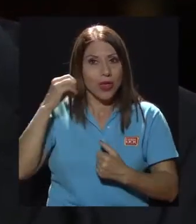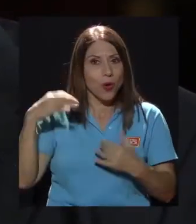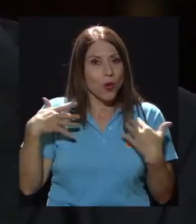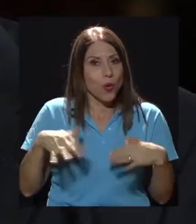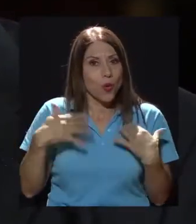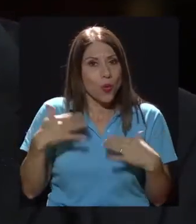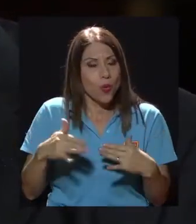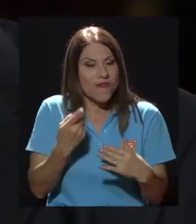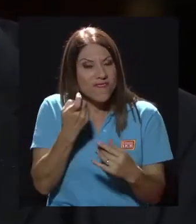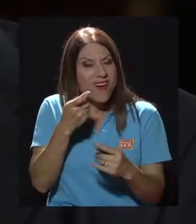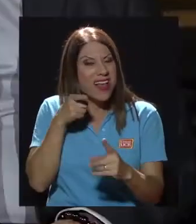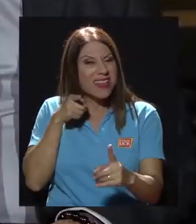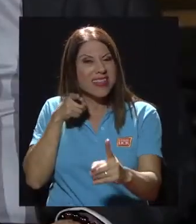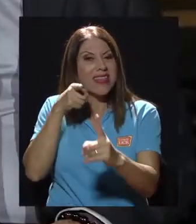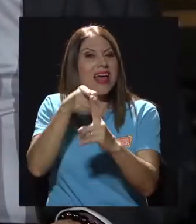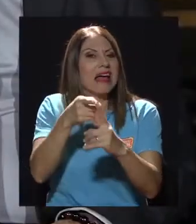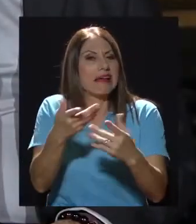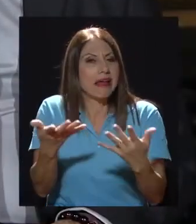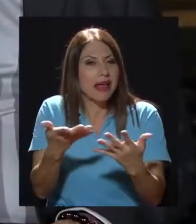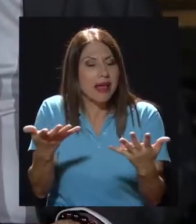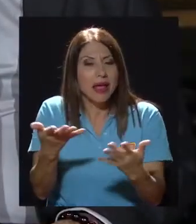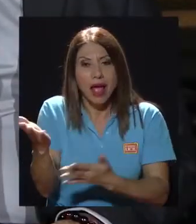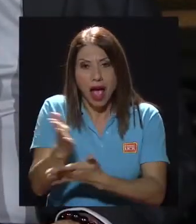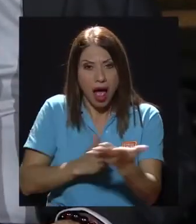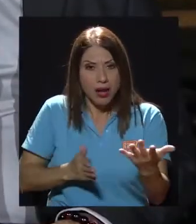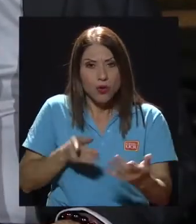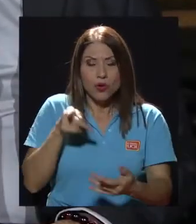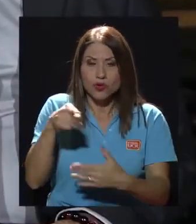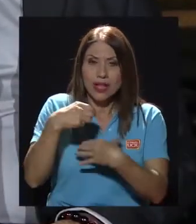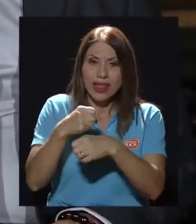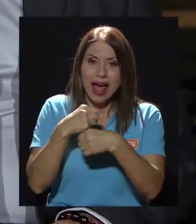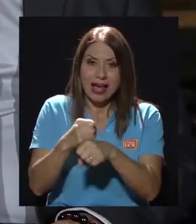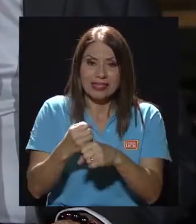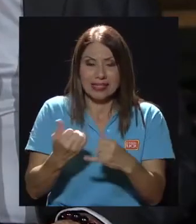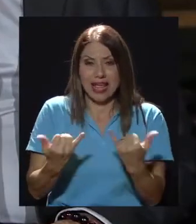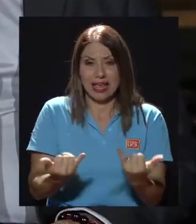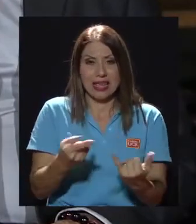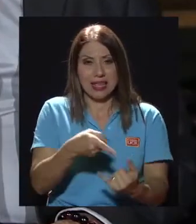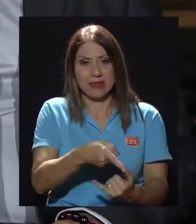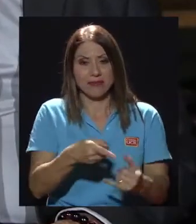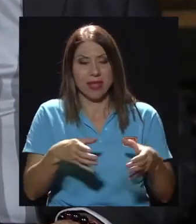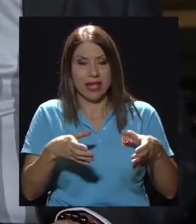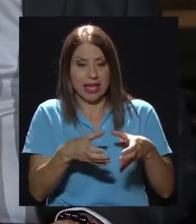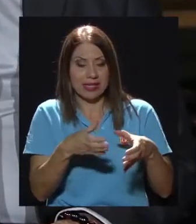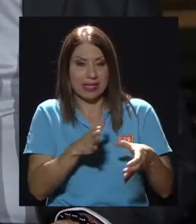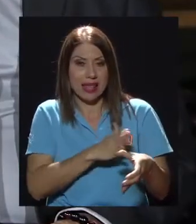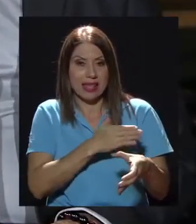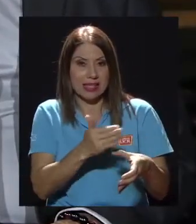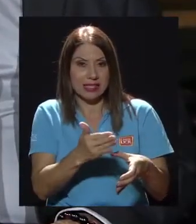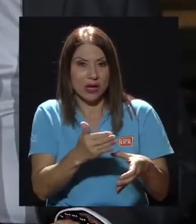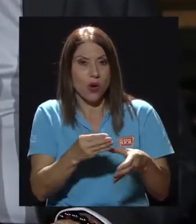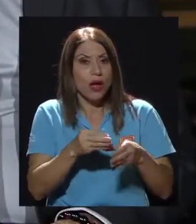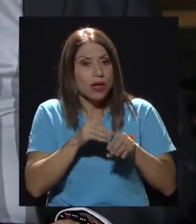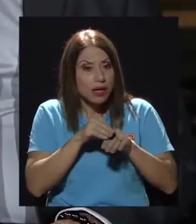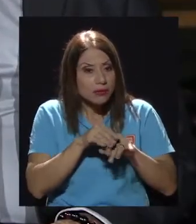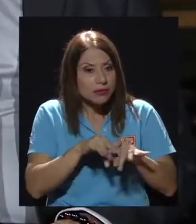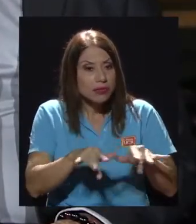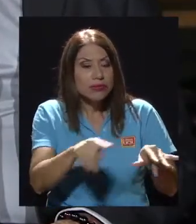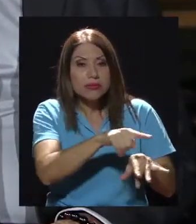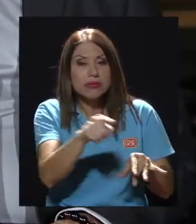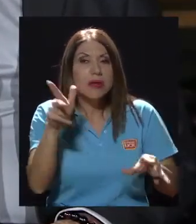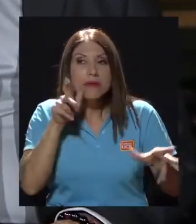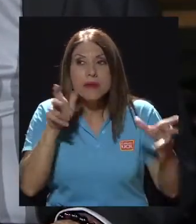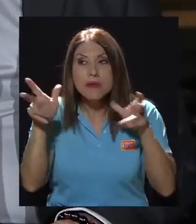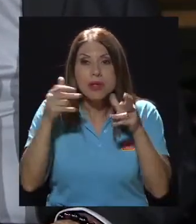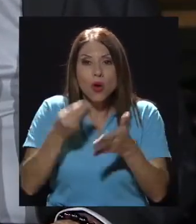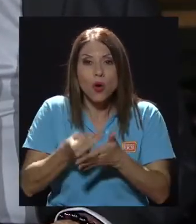es el camino a recorrer desde algo que usted hace sistemáticamente en este disco? Que es ponérselo a la gente para que lo aprecie y